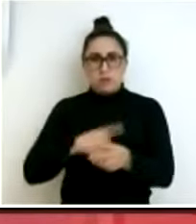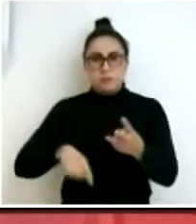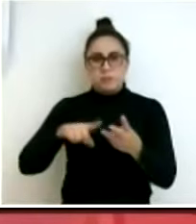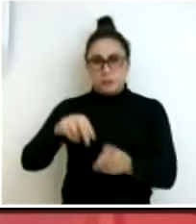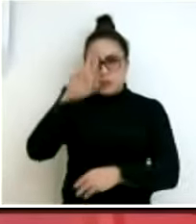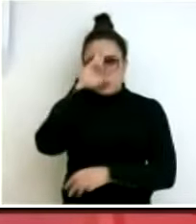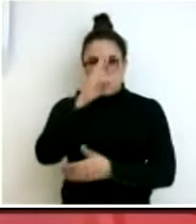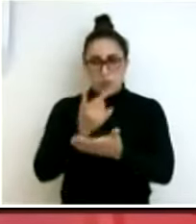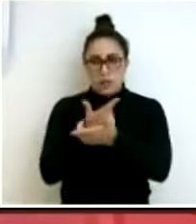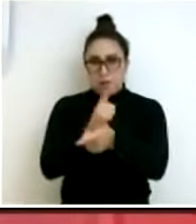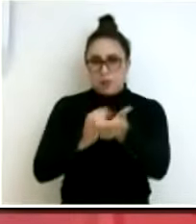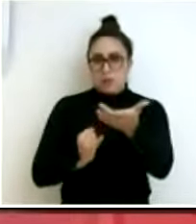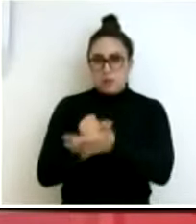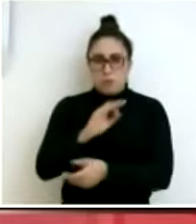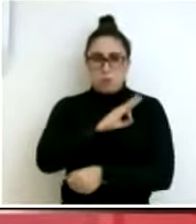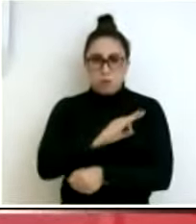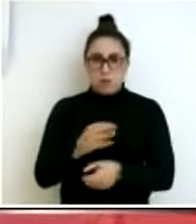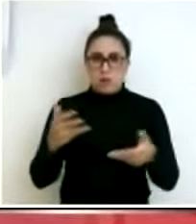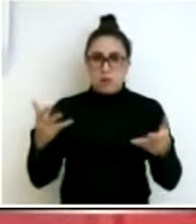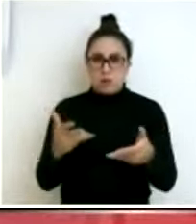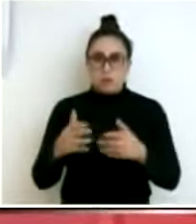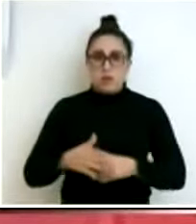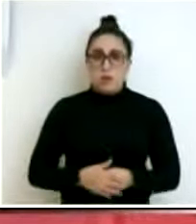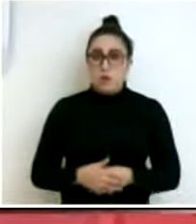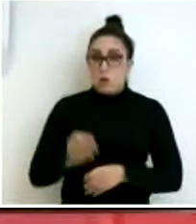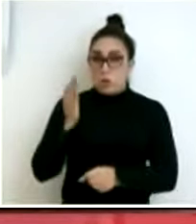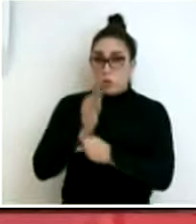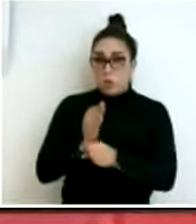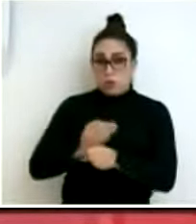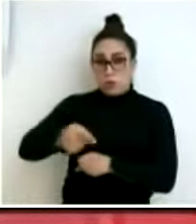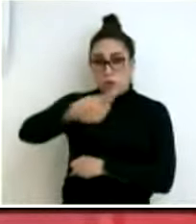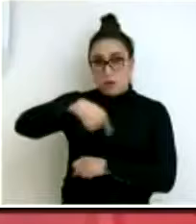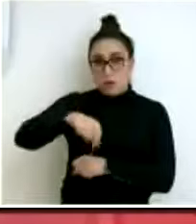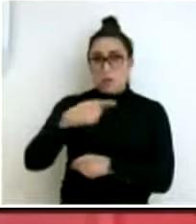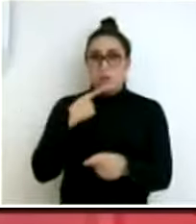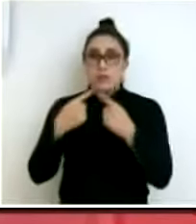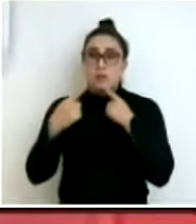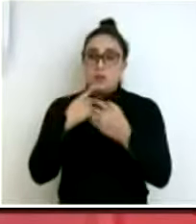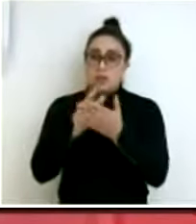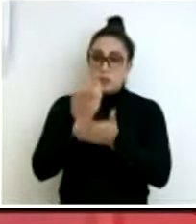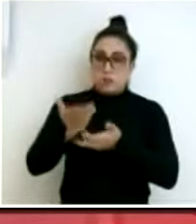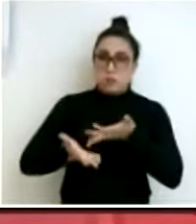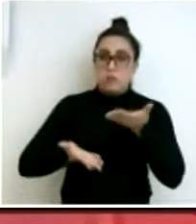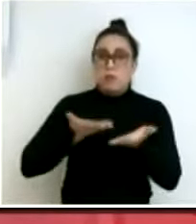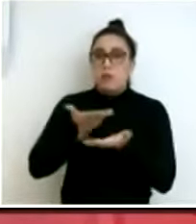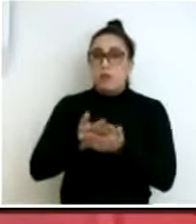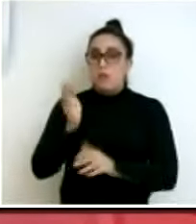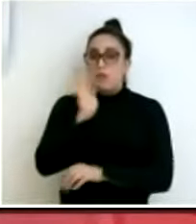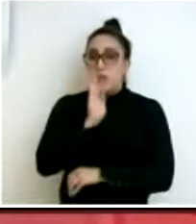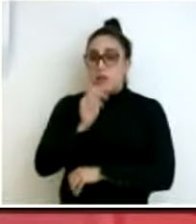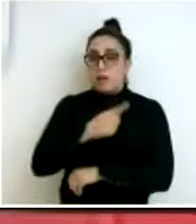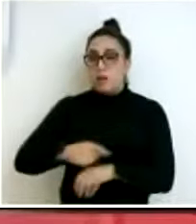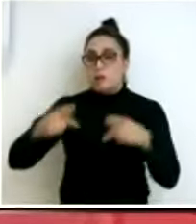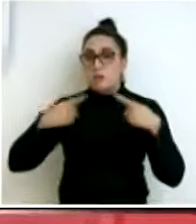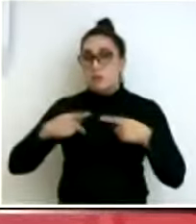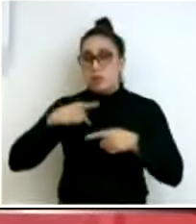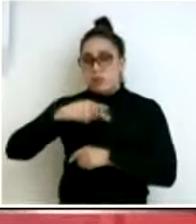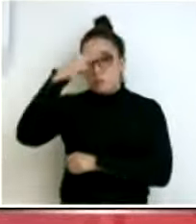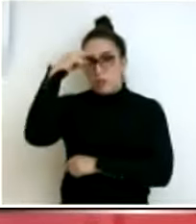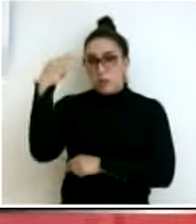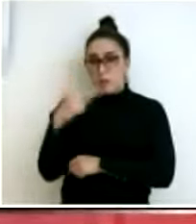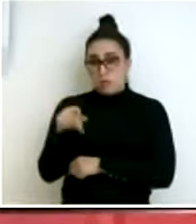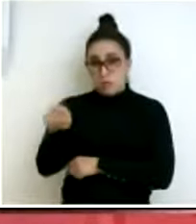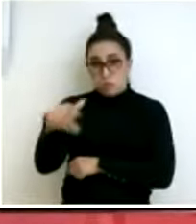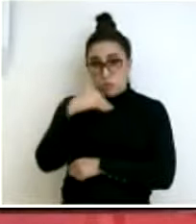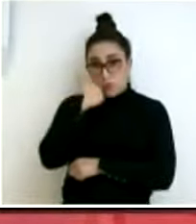Derecho. Lo que se discutirá es si los mexicanos queremos un